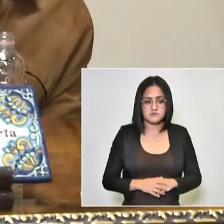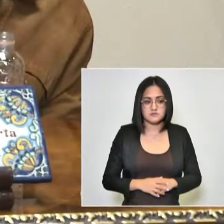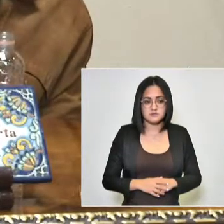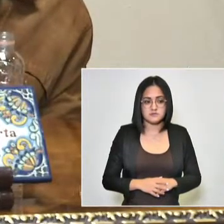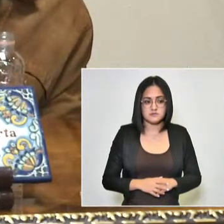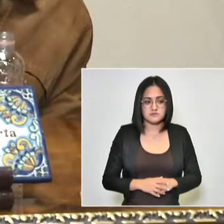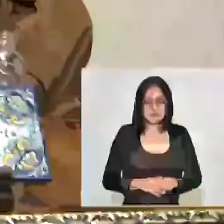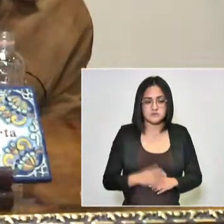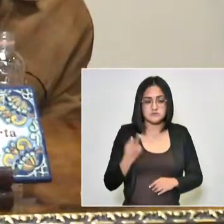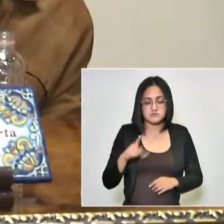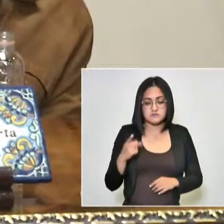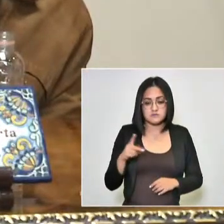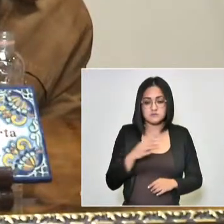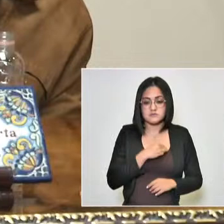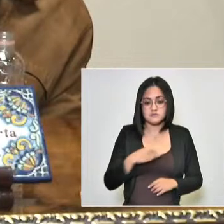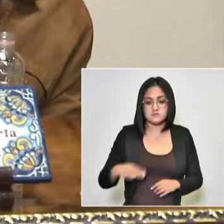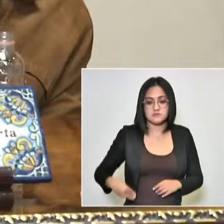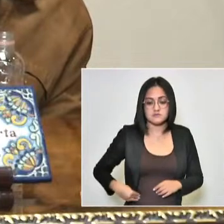los municipios,